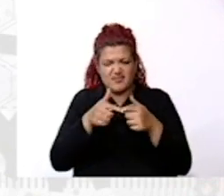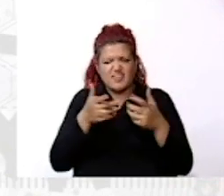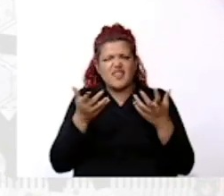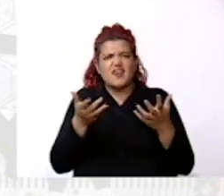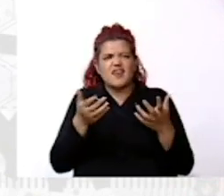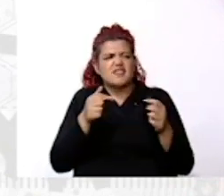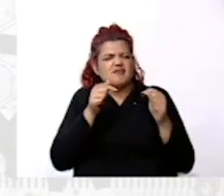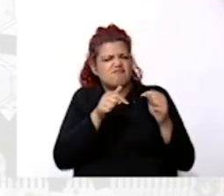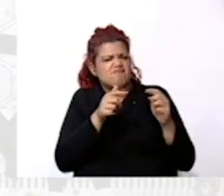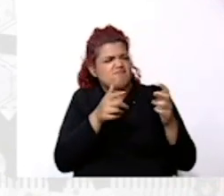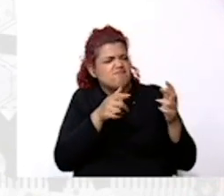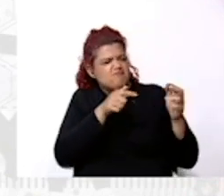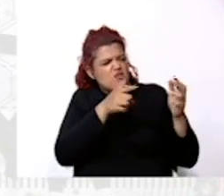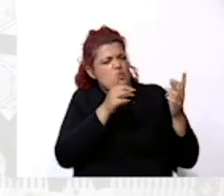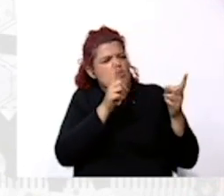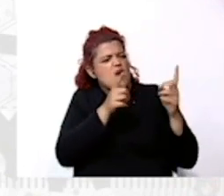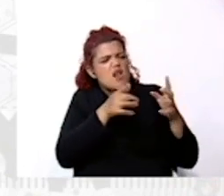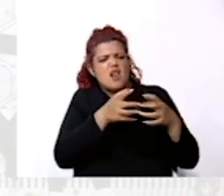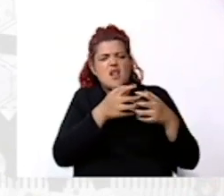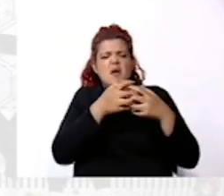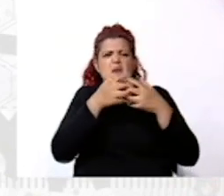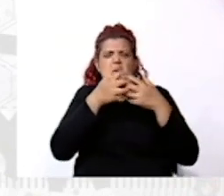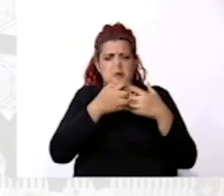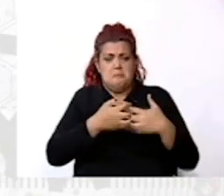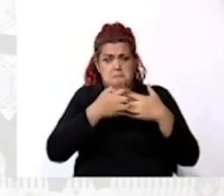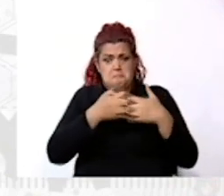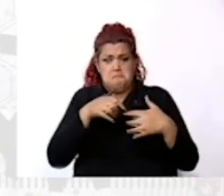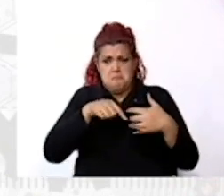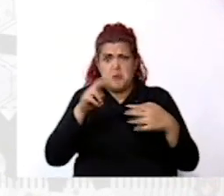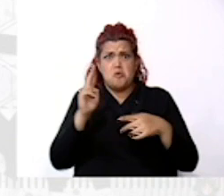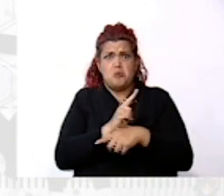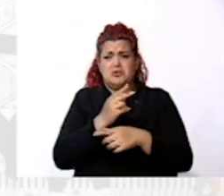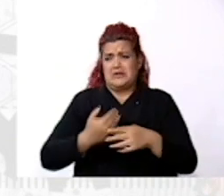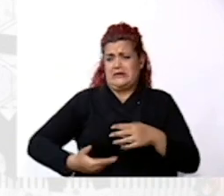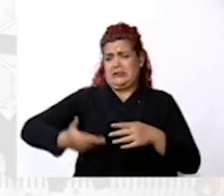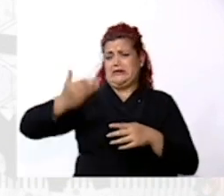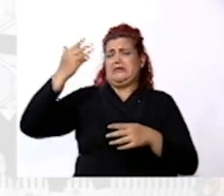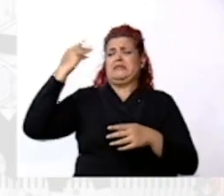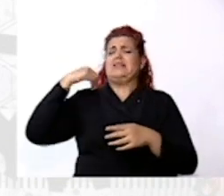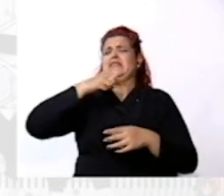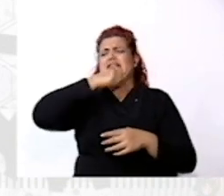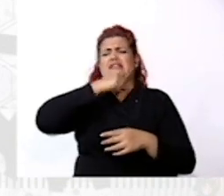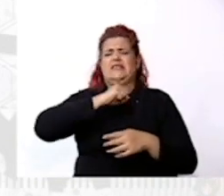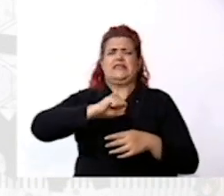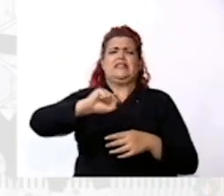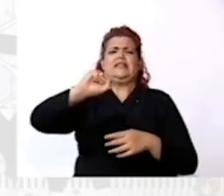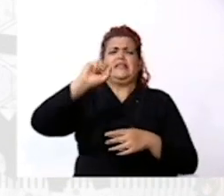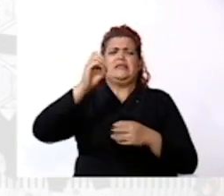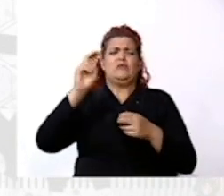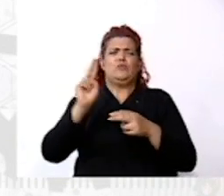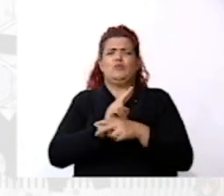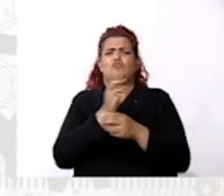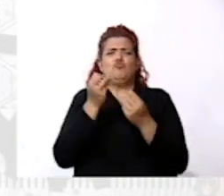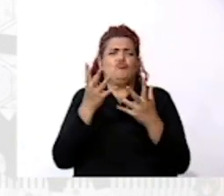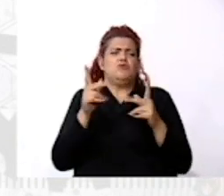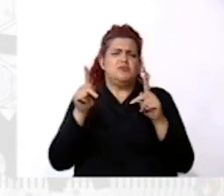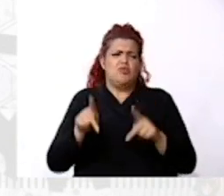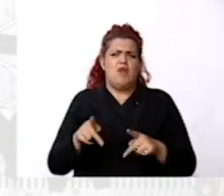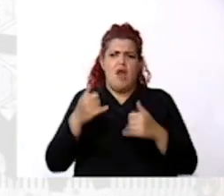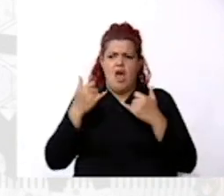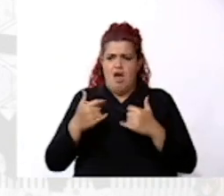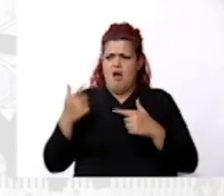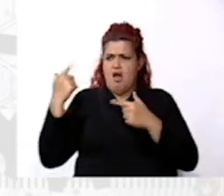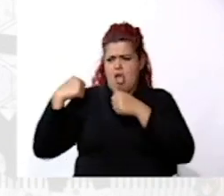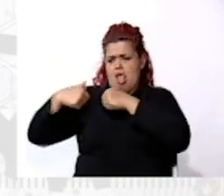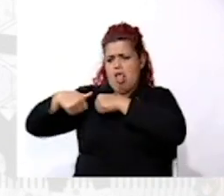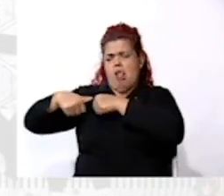que utilizaban en la prehistoria o en la historia antigua muchas personas y que aún a la fecha